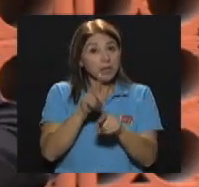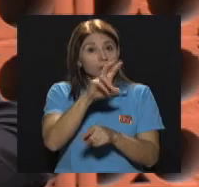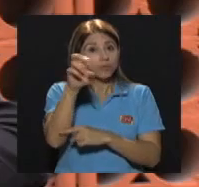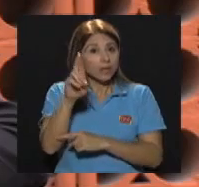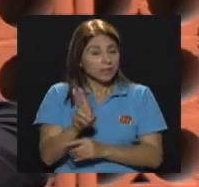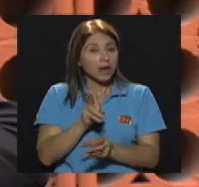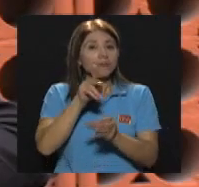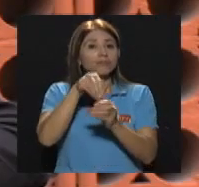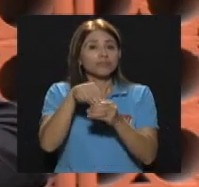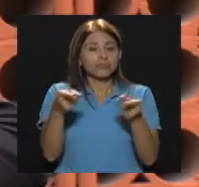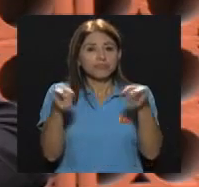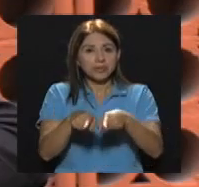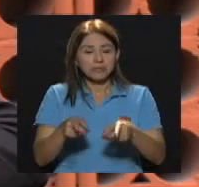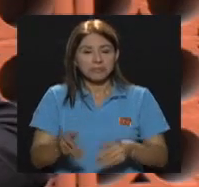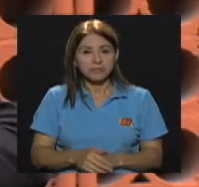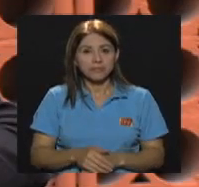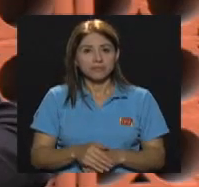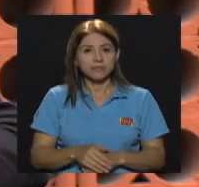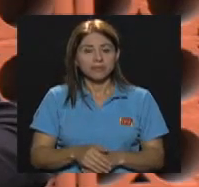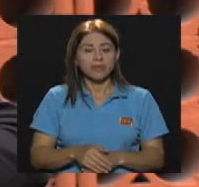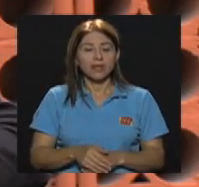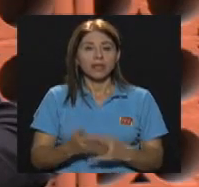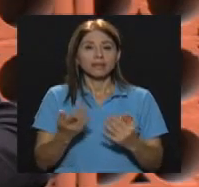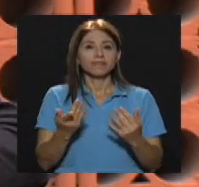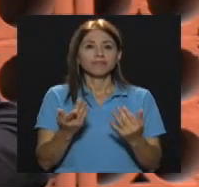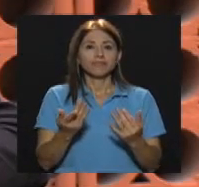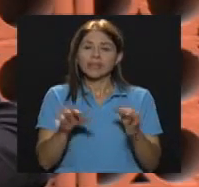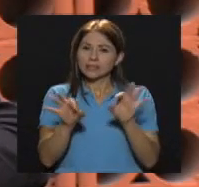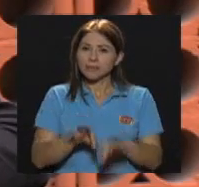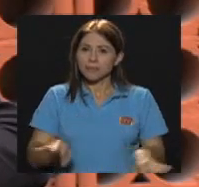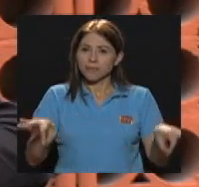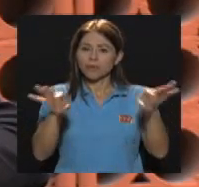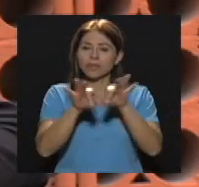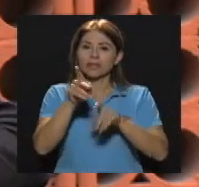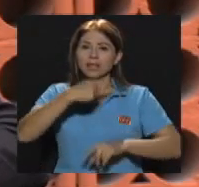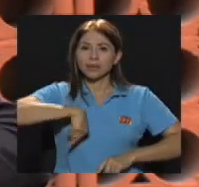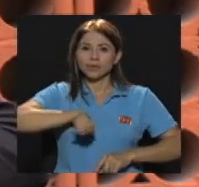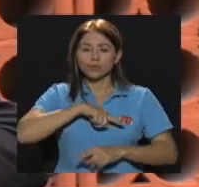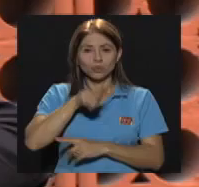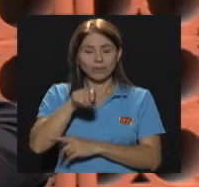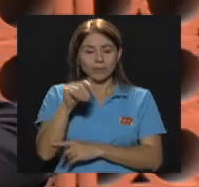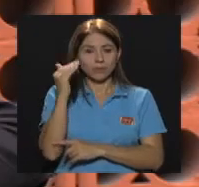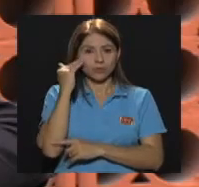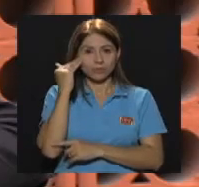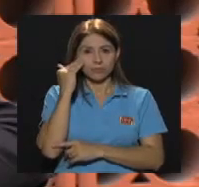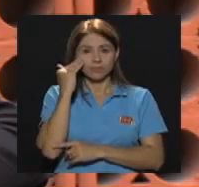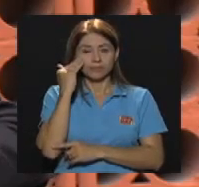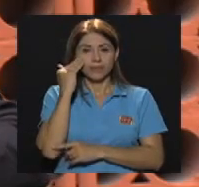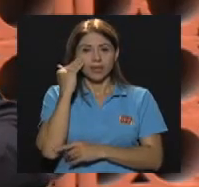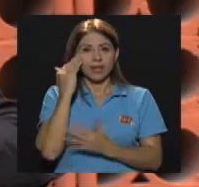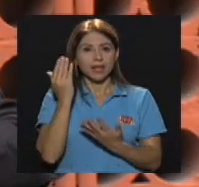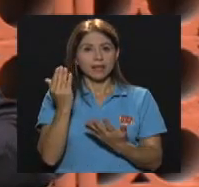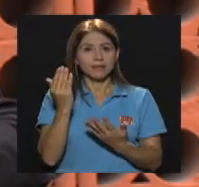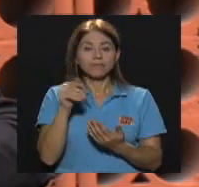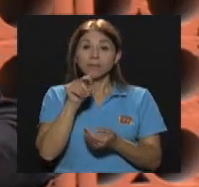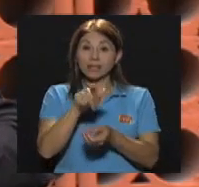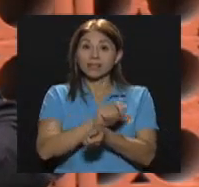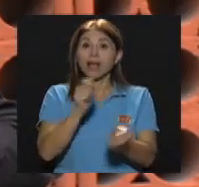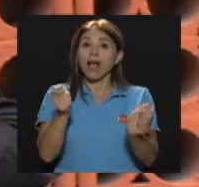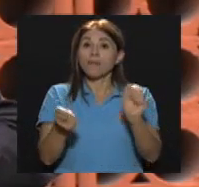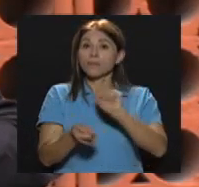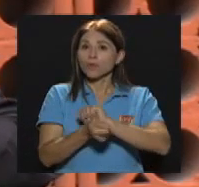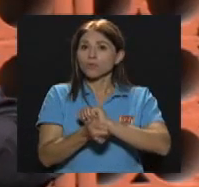exenta de ese cambio. Aquí lo importante es que nosotros tenemos que tomar en cuenta ese cambio